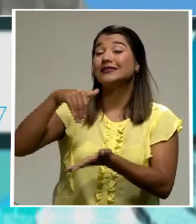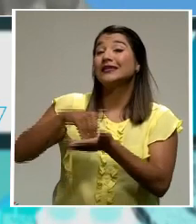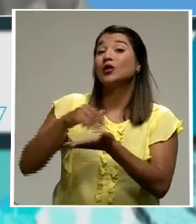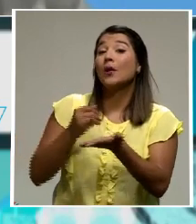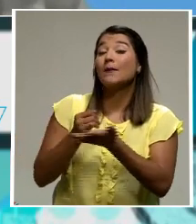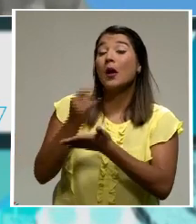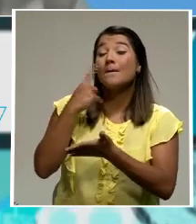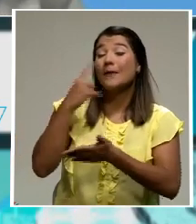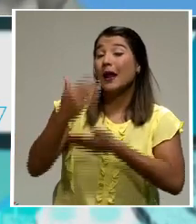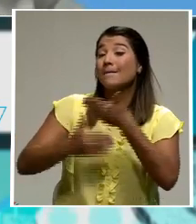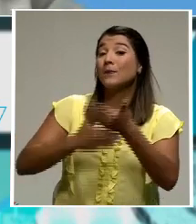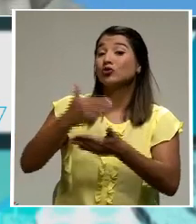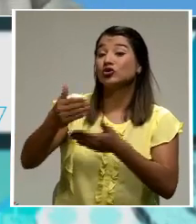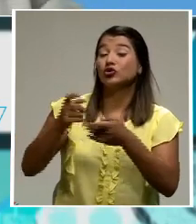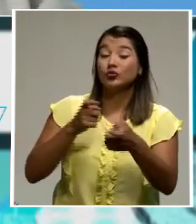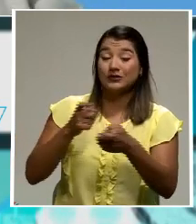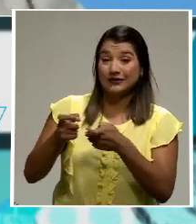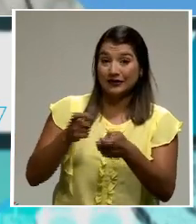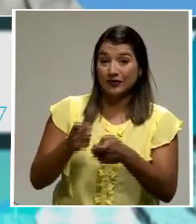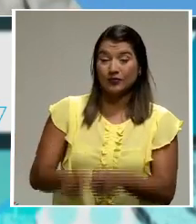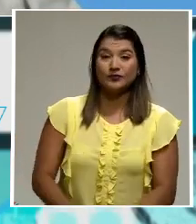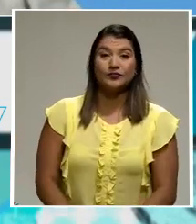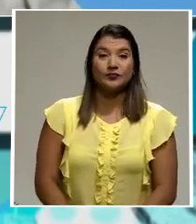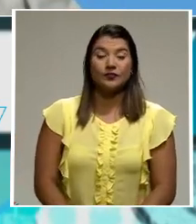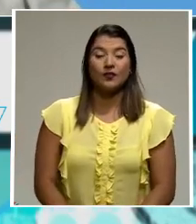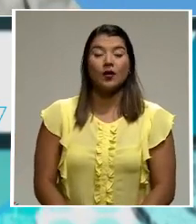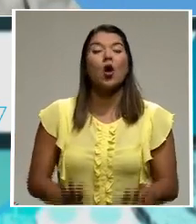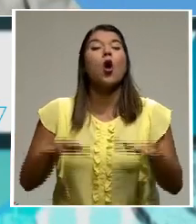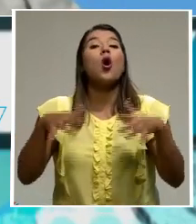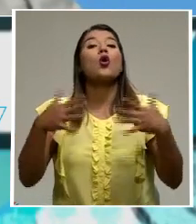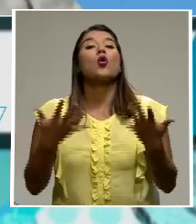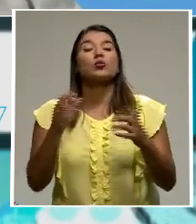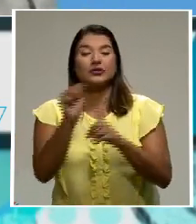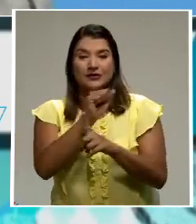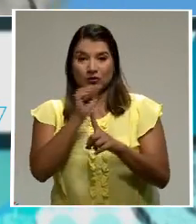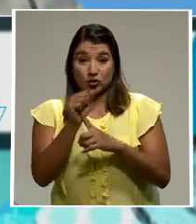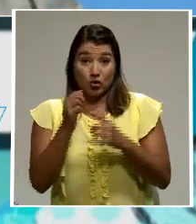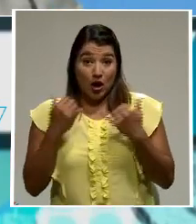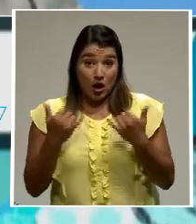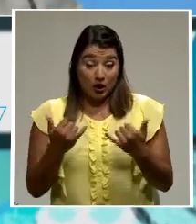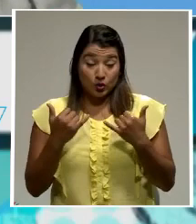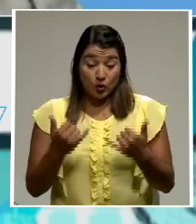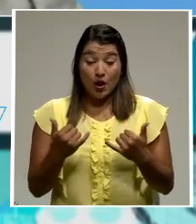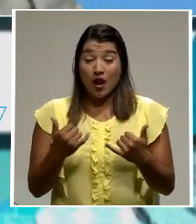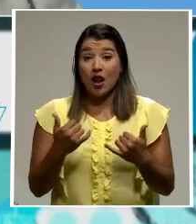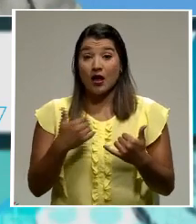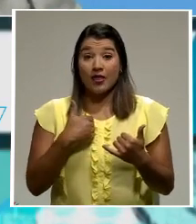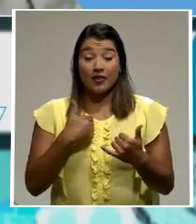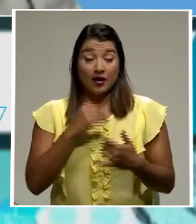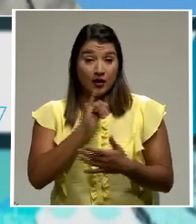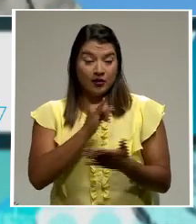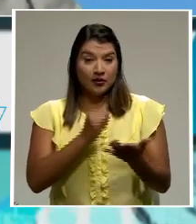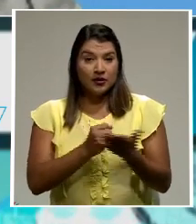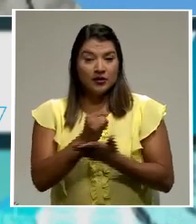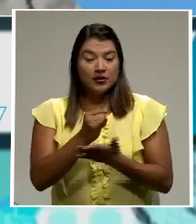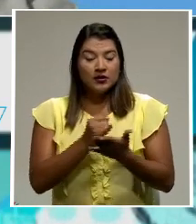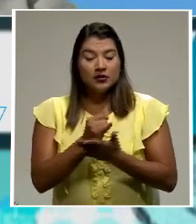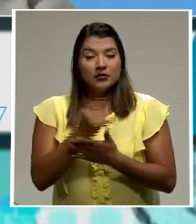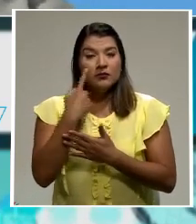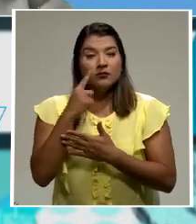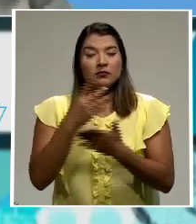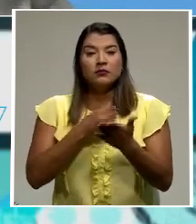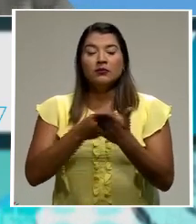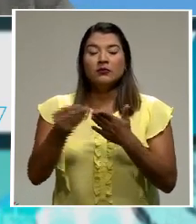para los Procesos Administrativos de la Caja. ¿Cuál es la situación actual de esta investigación por la compra